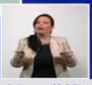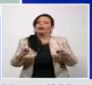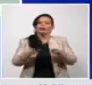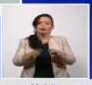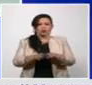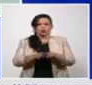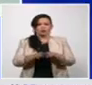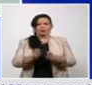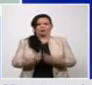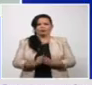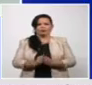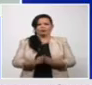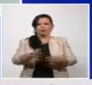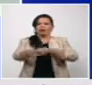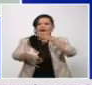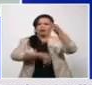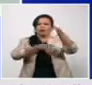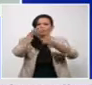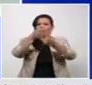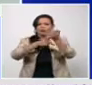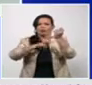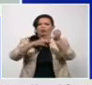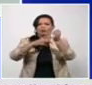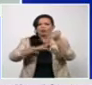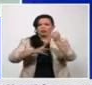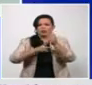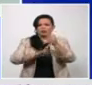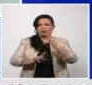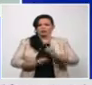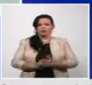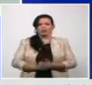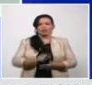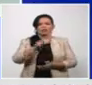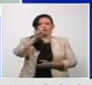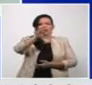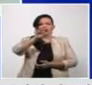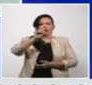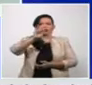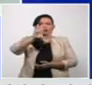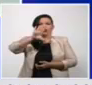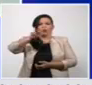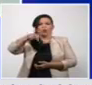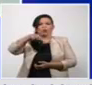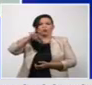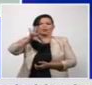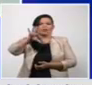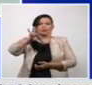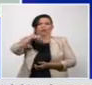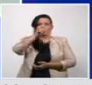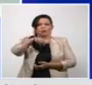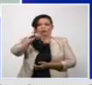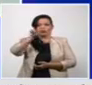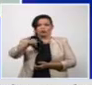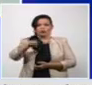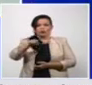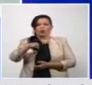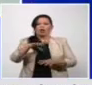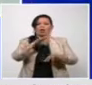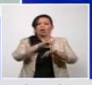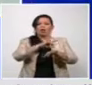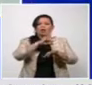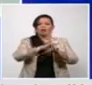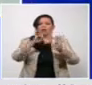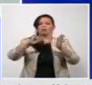por provincias en nuestro país, 105,5 por 100.000 habitantes, discretamente inferior.